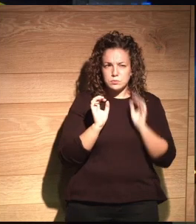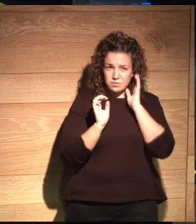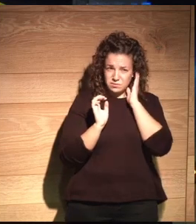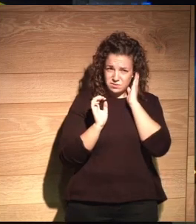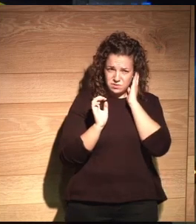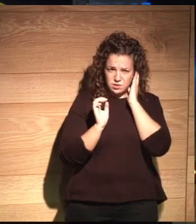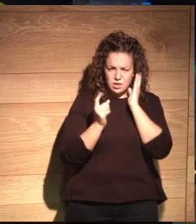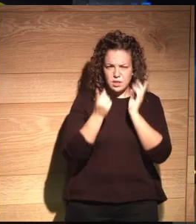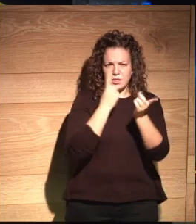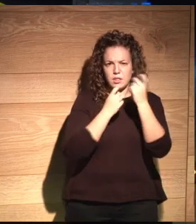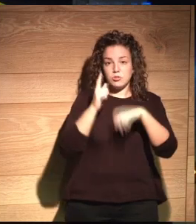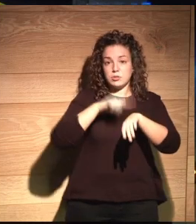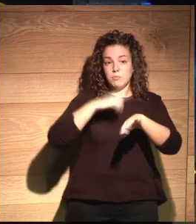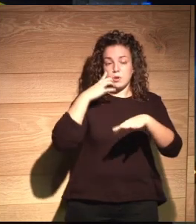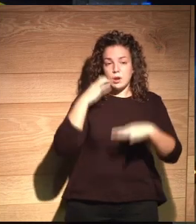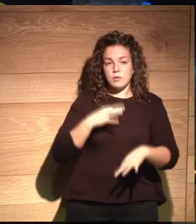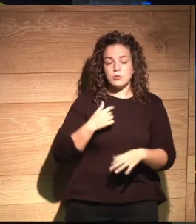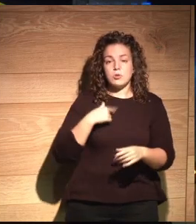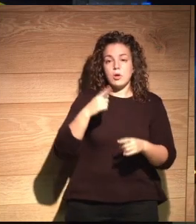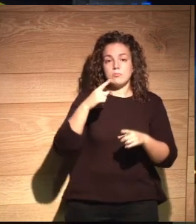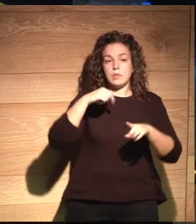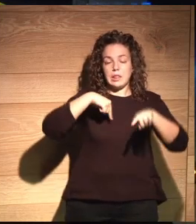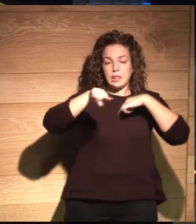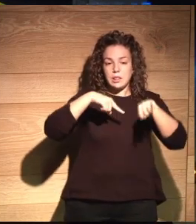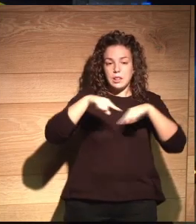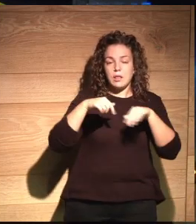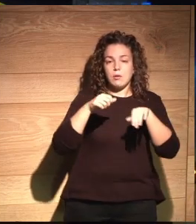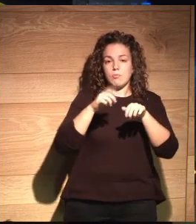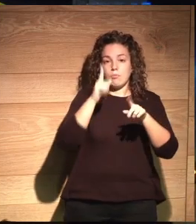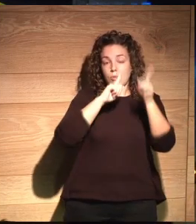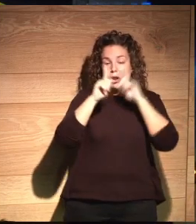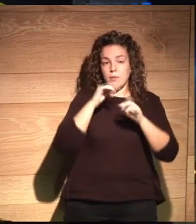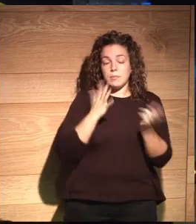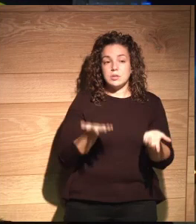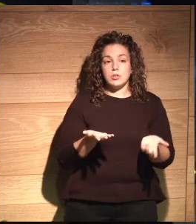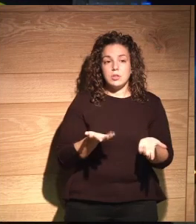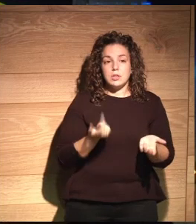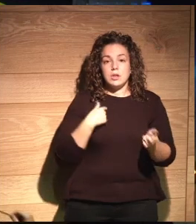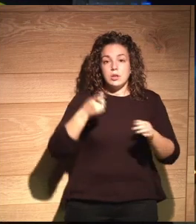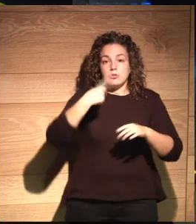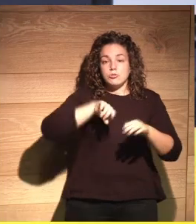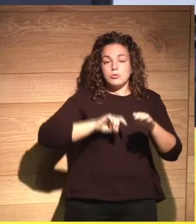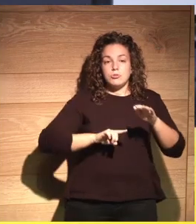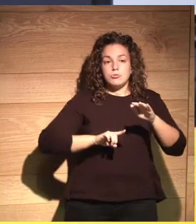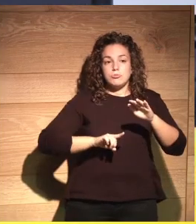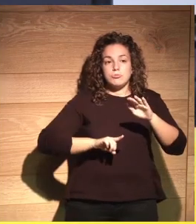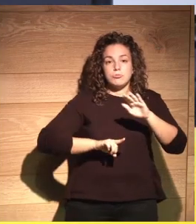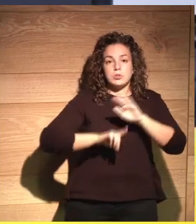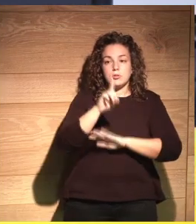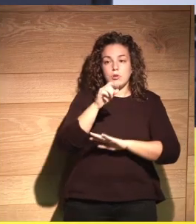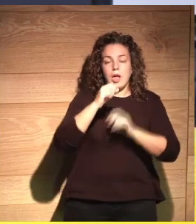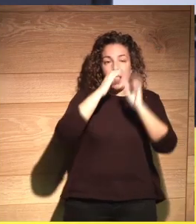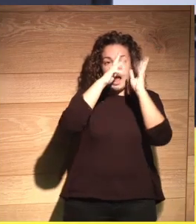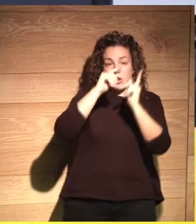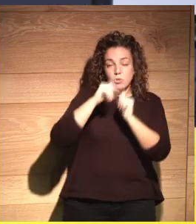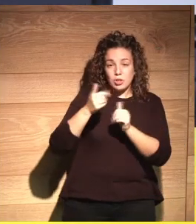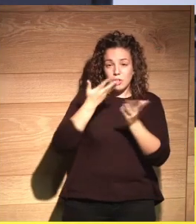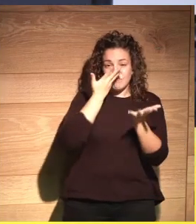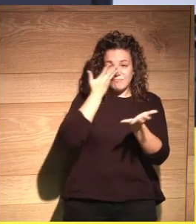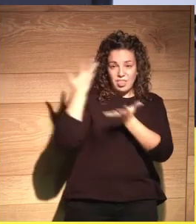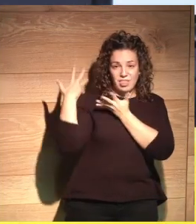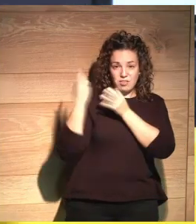datos a tiempo real pues vemos problemas de tráfico en la carretera es decir desarrollamos estos algoritmos hace 10